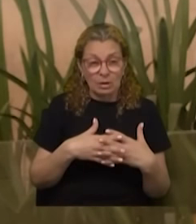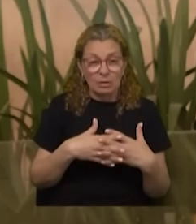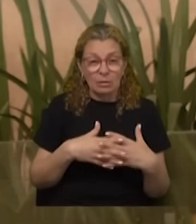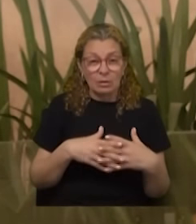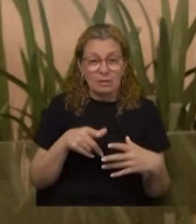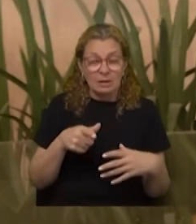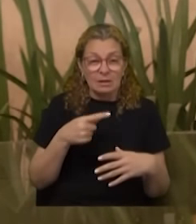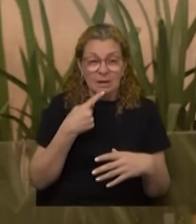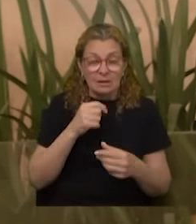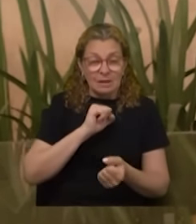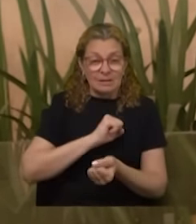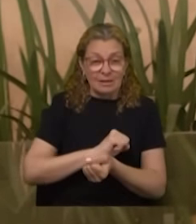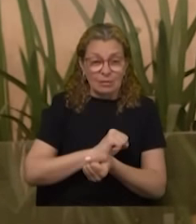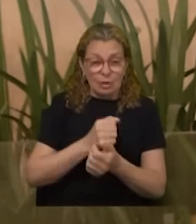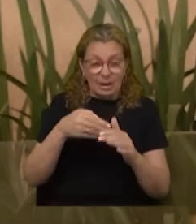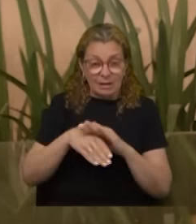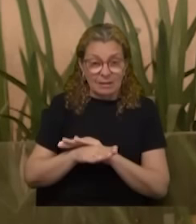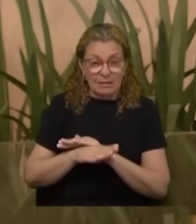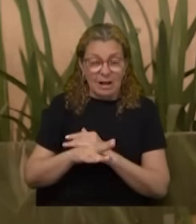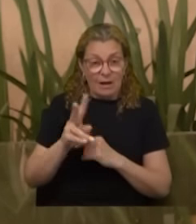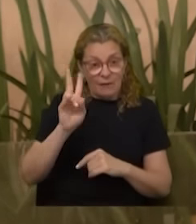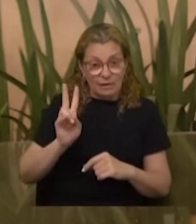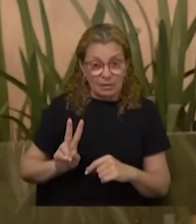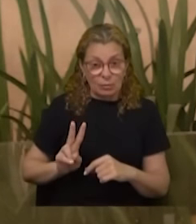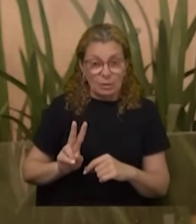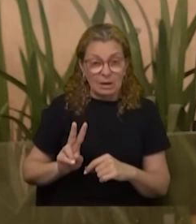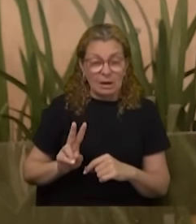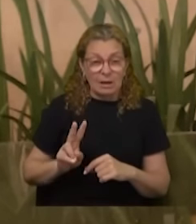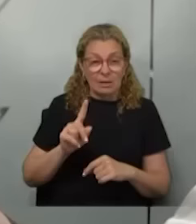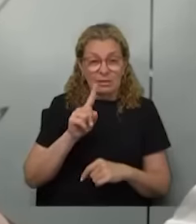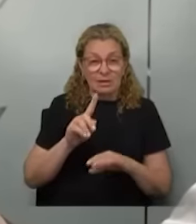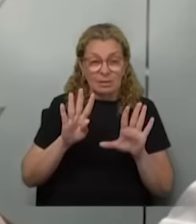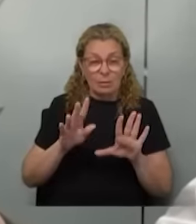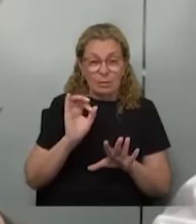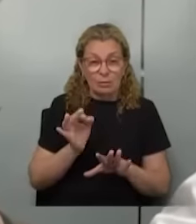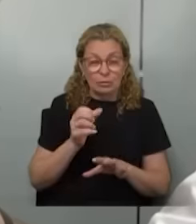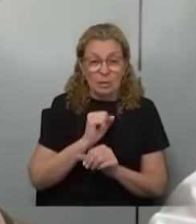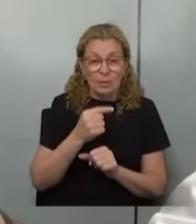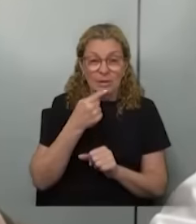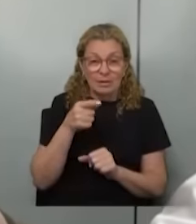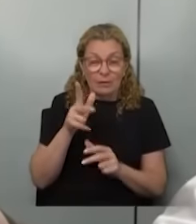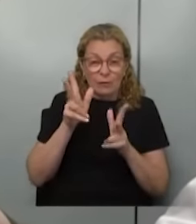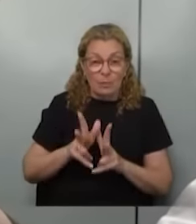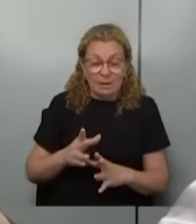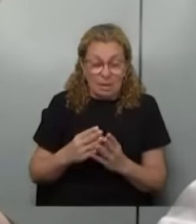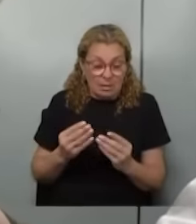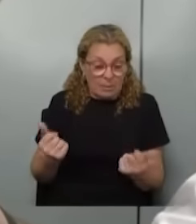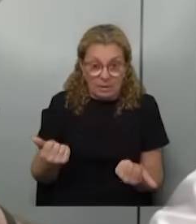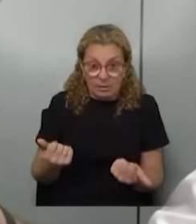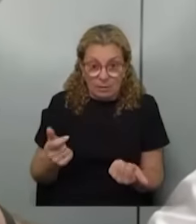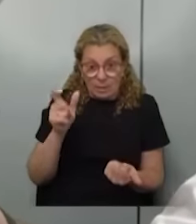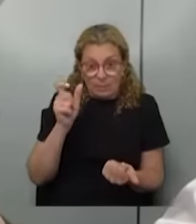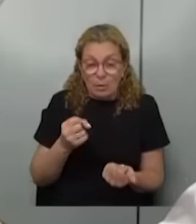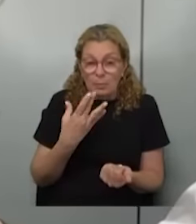noticias de su detención al ingresar al territorio venezolano el 19 de octubre se puede decir que formalmente está desaparecido